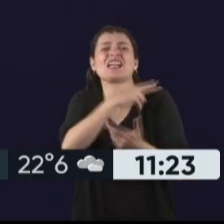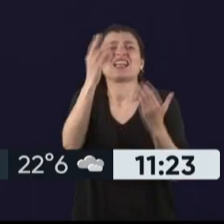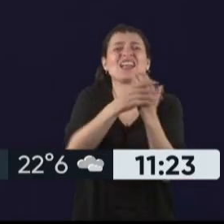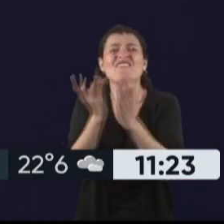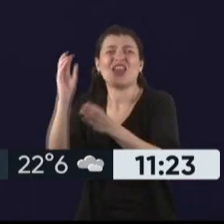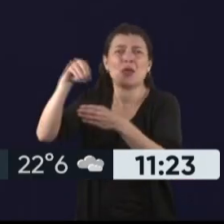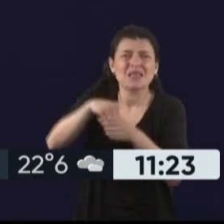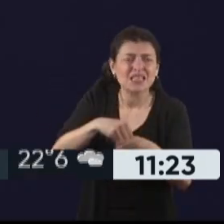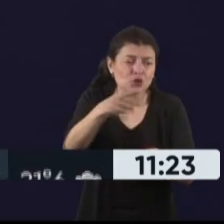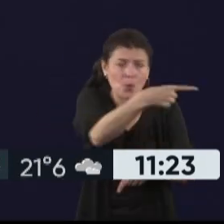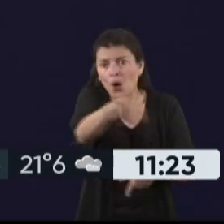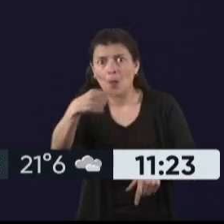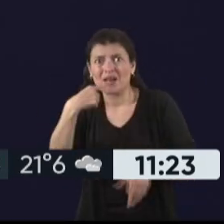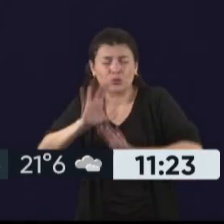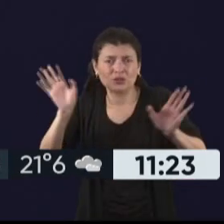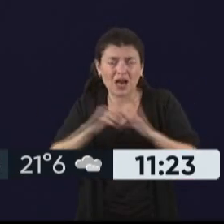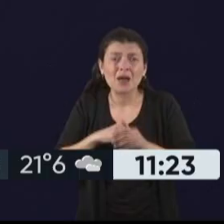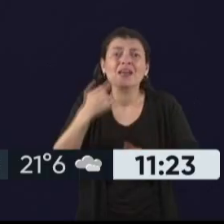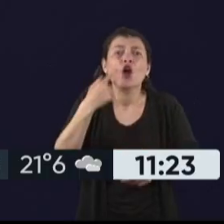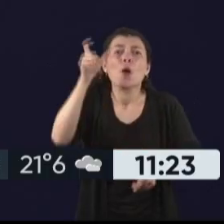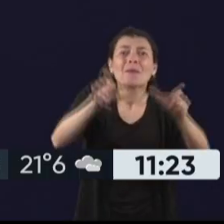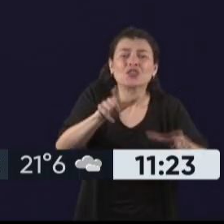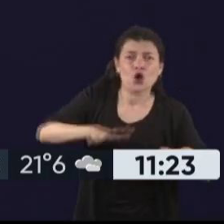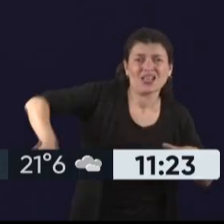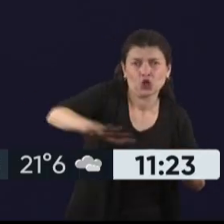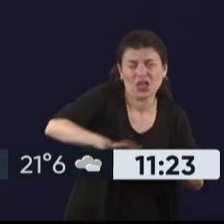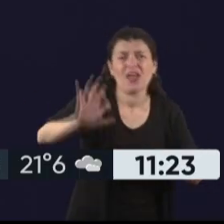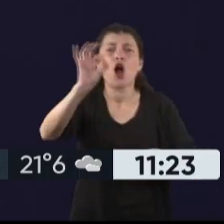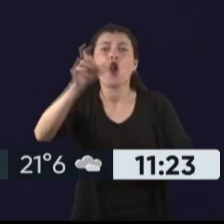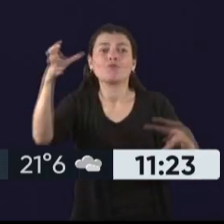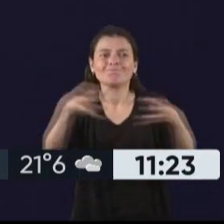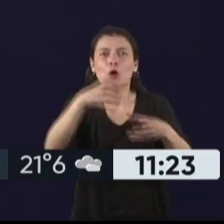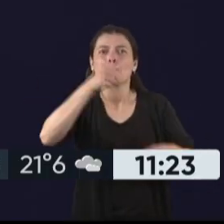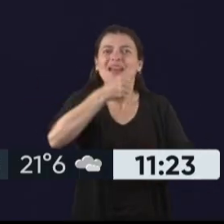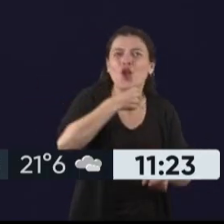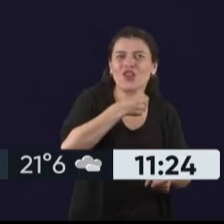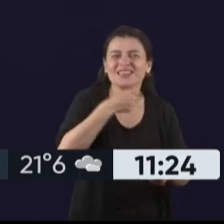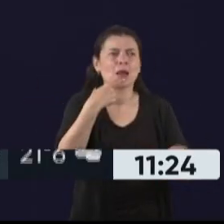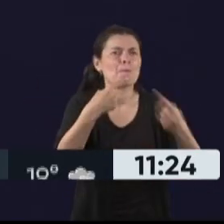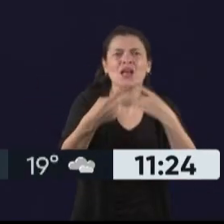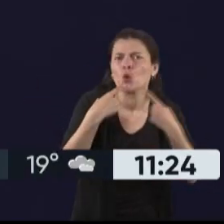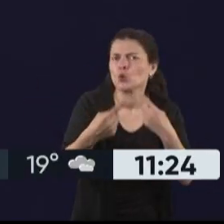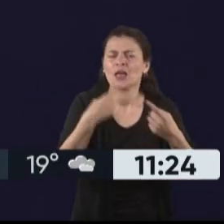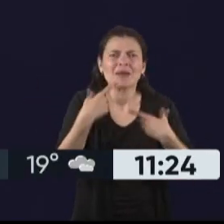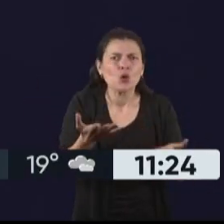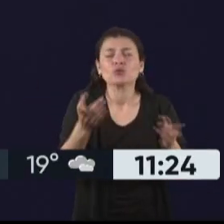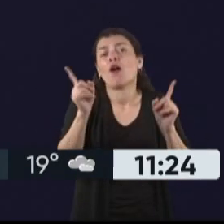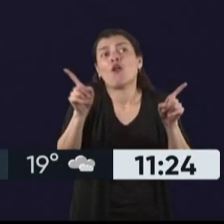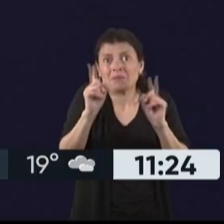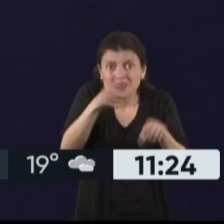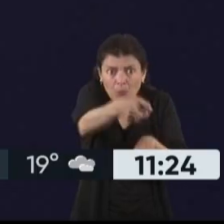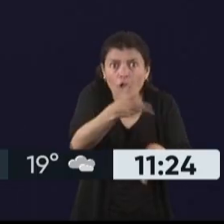el periodismo, la sociedad y en este caso los dos funcionarios que me nombrás, tanto la doctora Bullrich